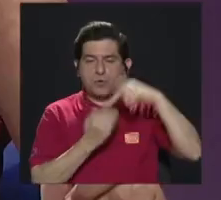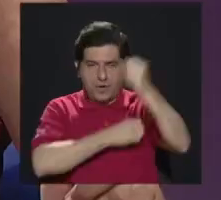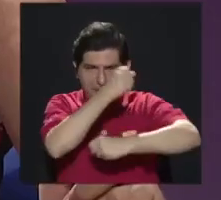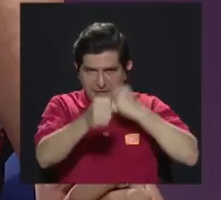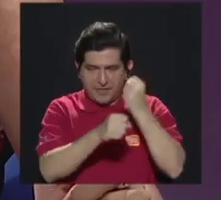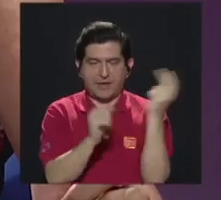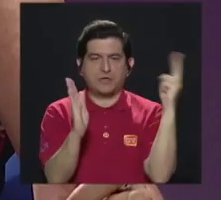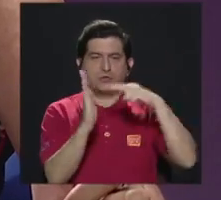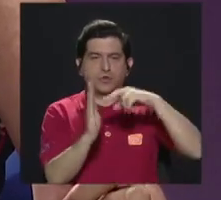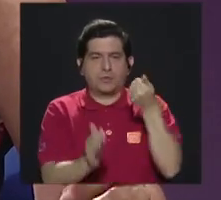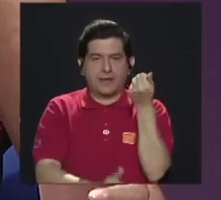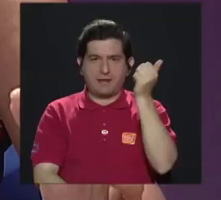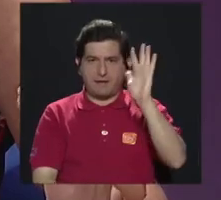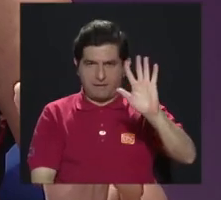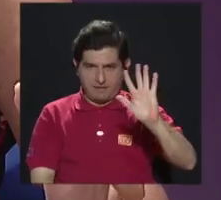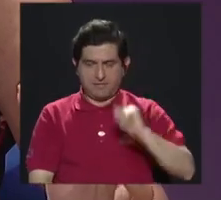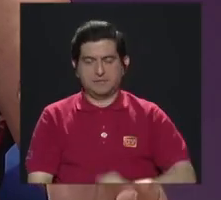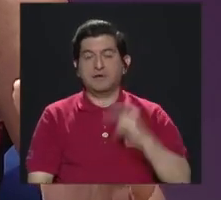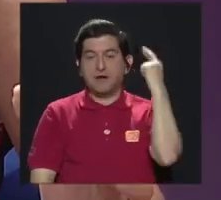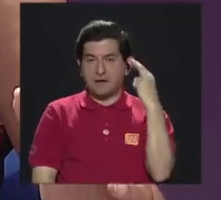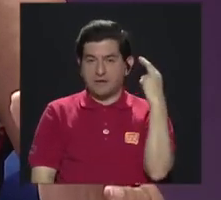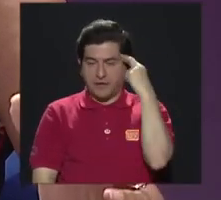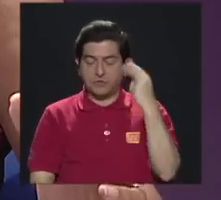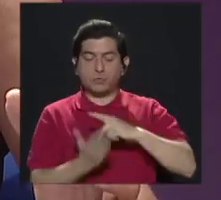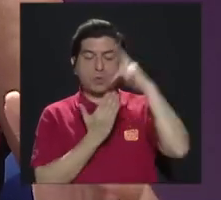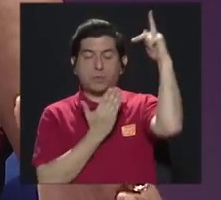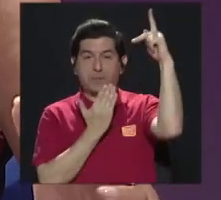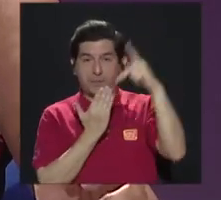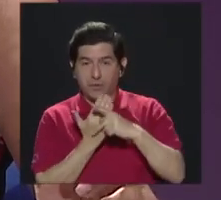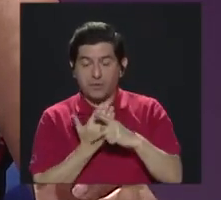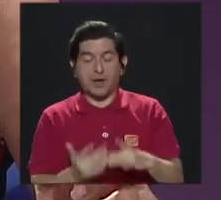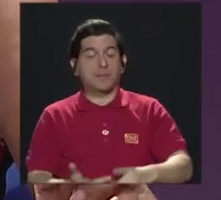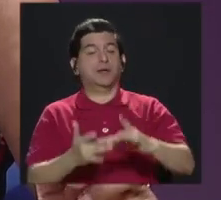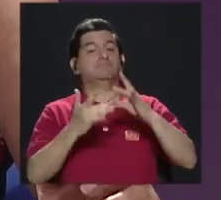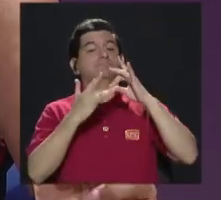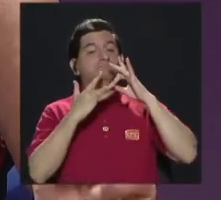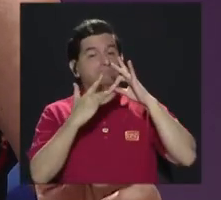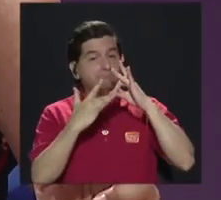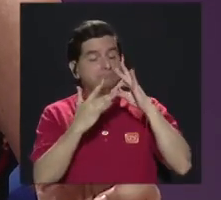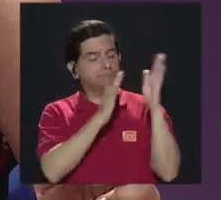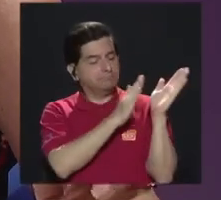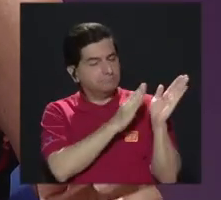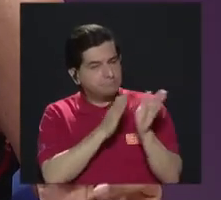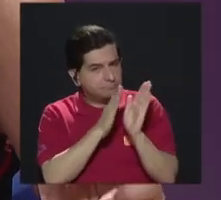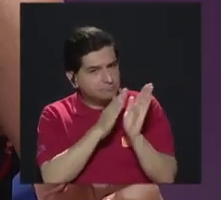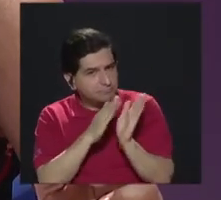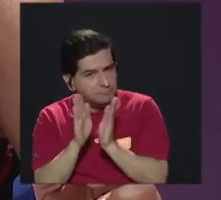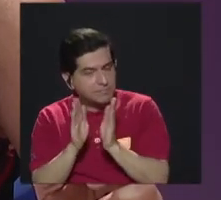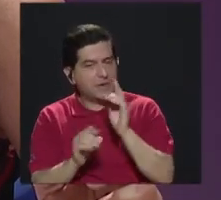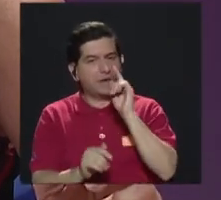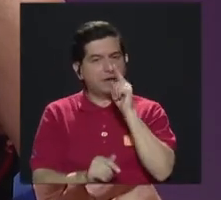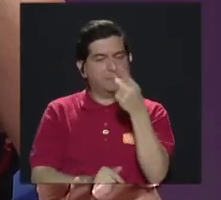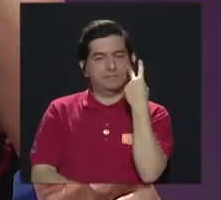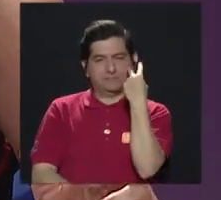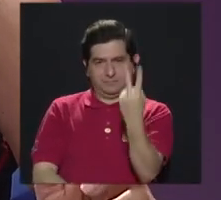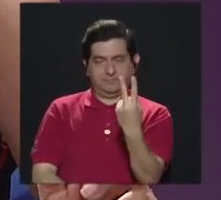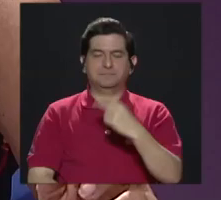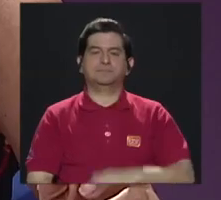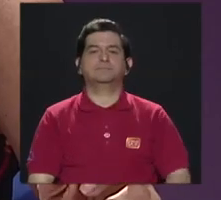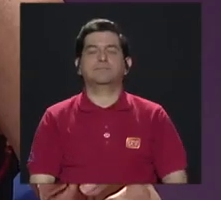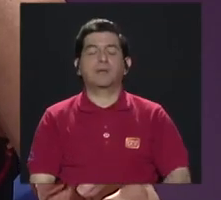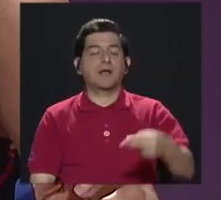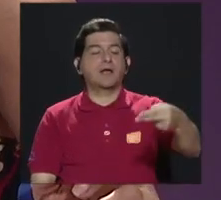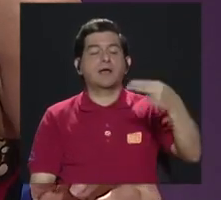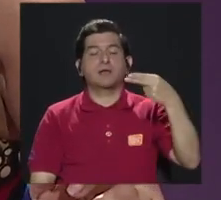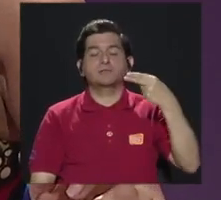año 2015 y por esto es un programa muy especial que hemos preparado para ustedes. La